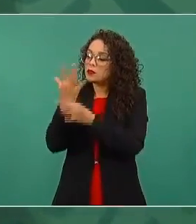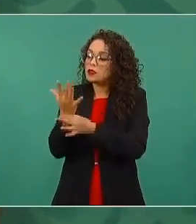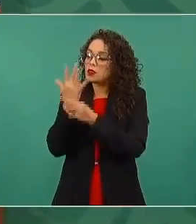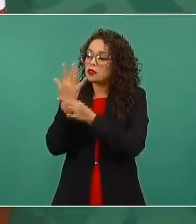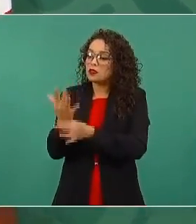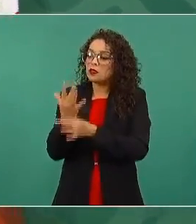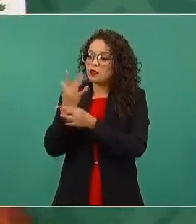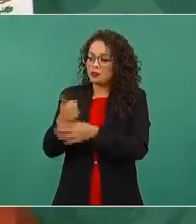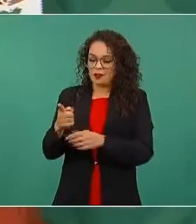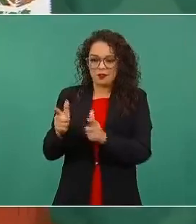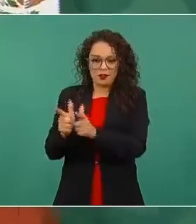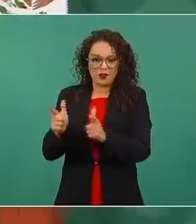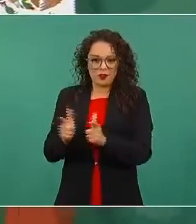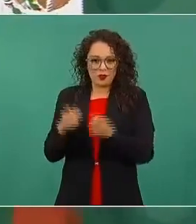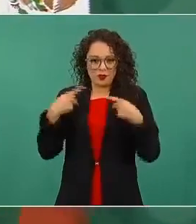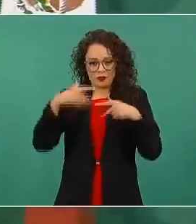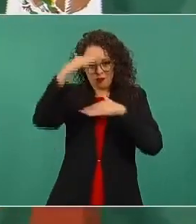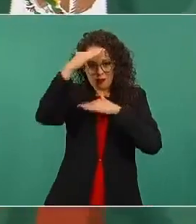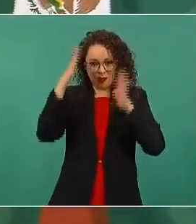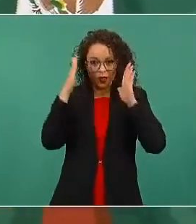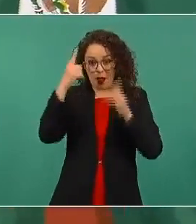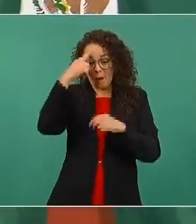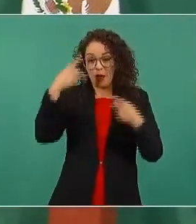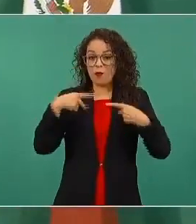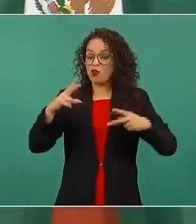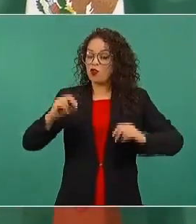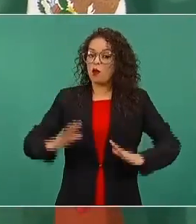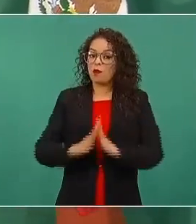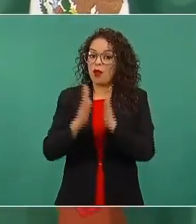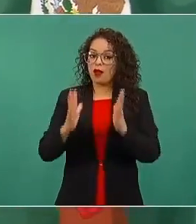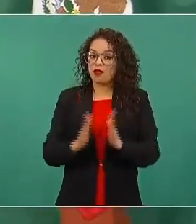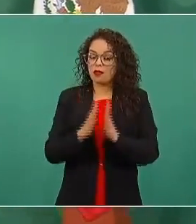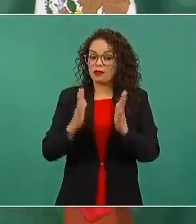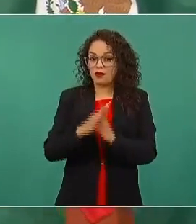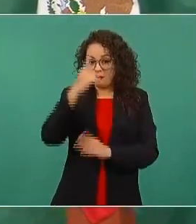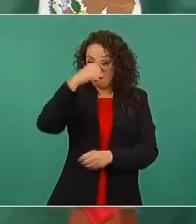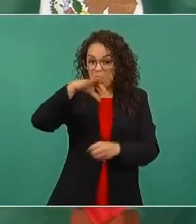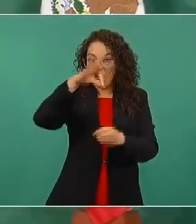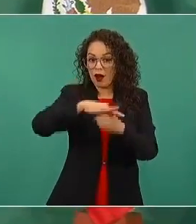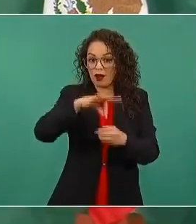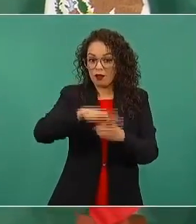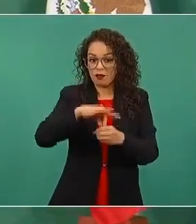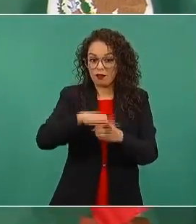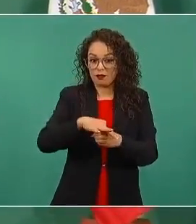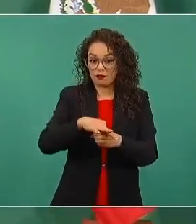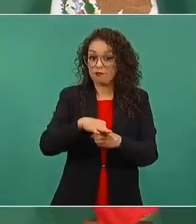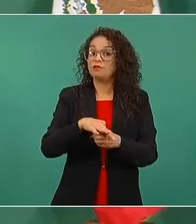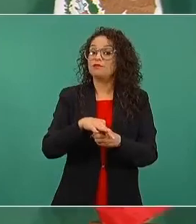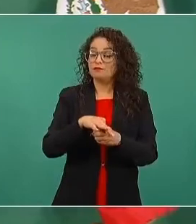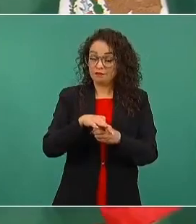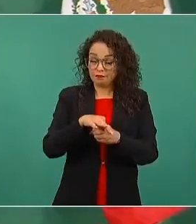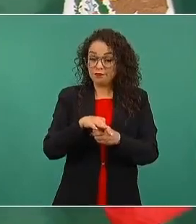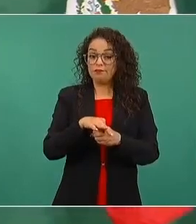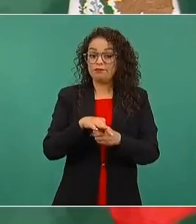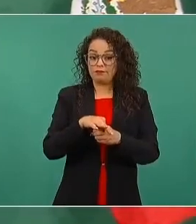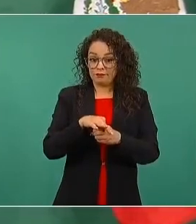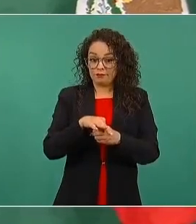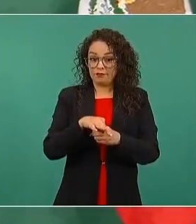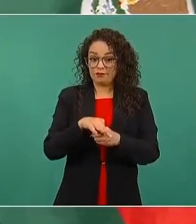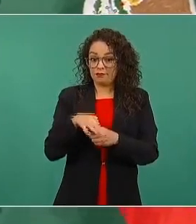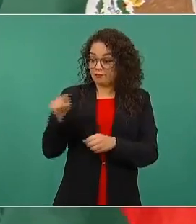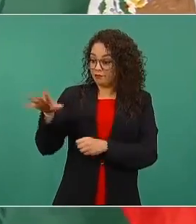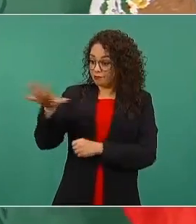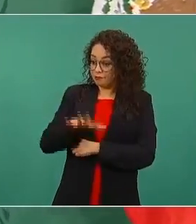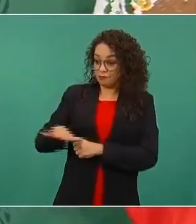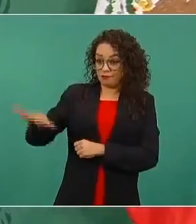participara en el cambio y perdiera la fe. Todo esto bien deliberado por las